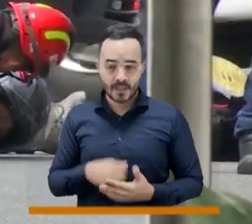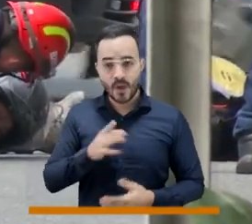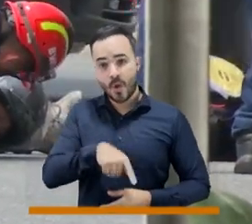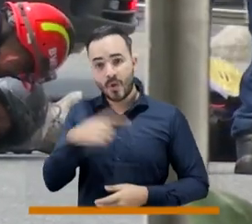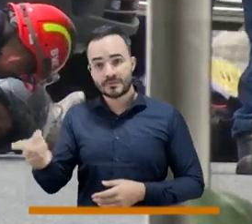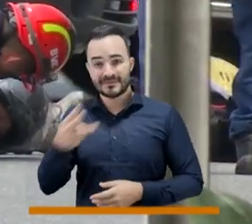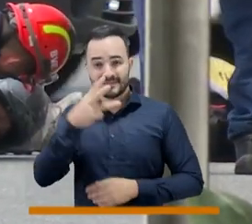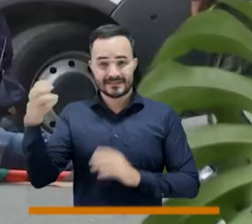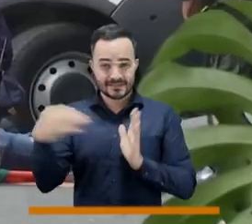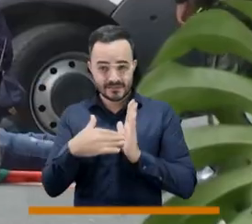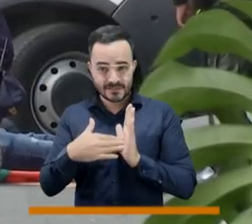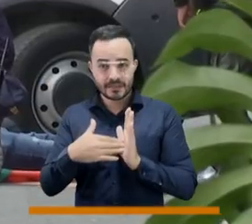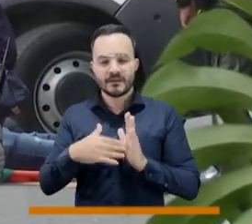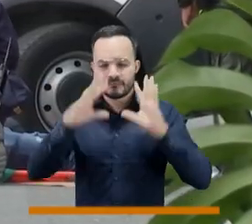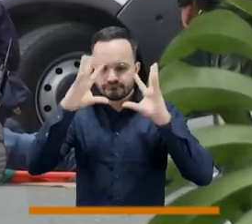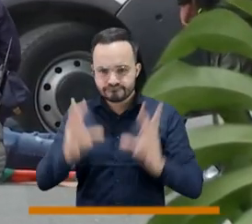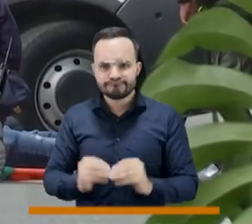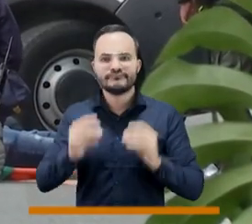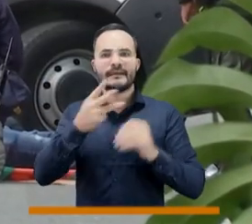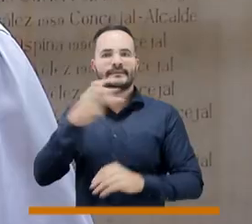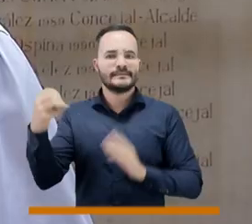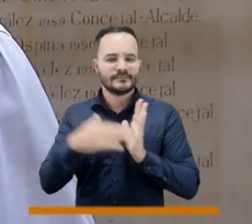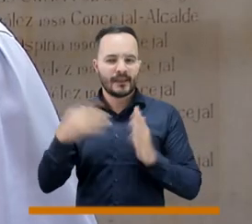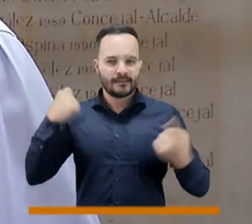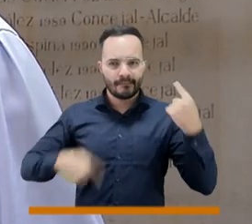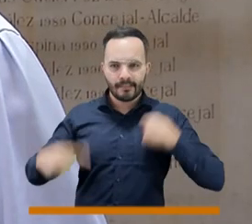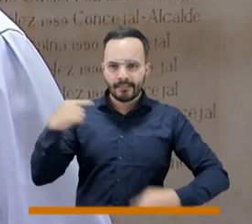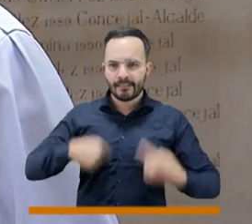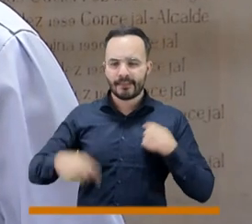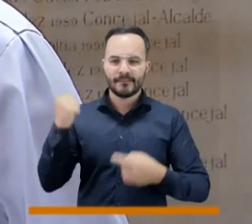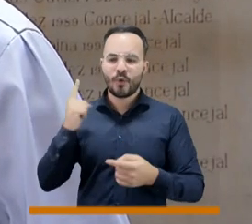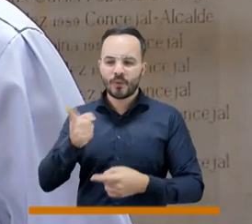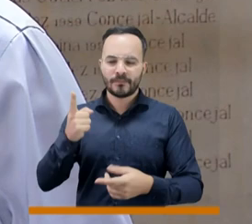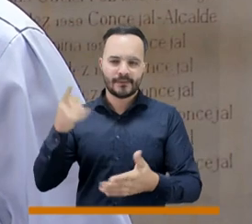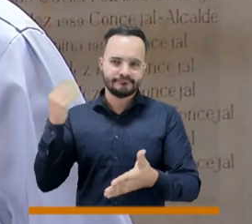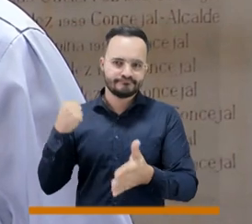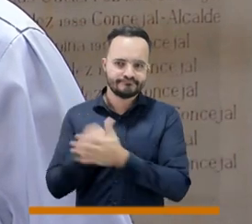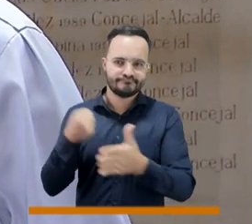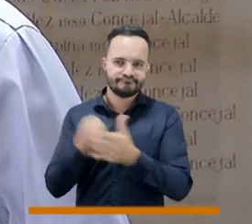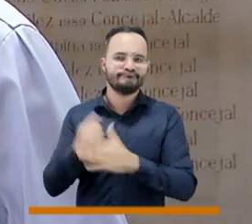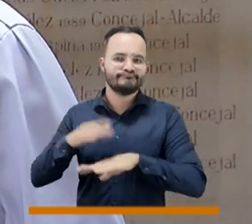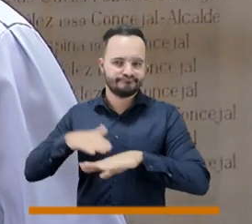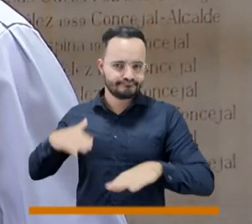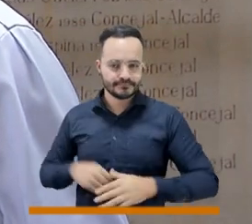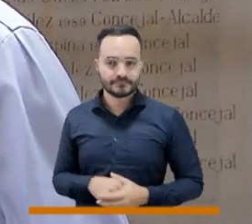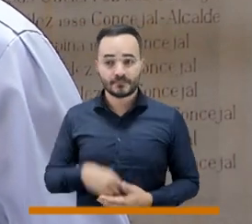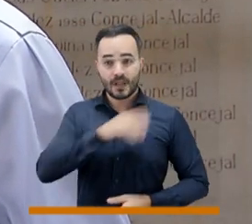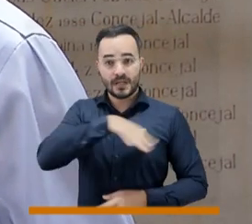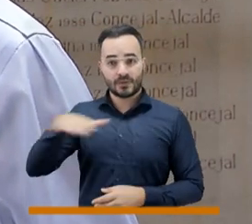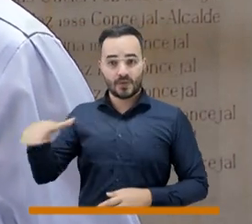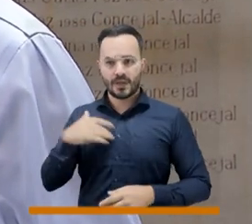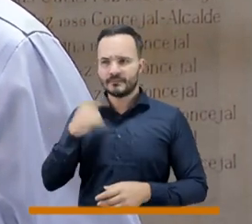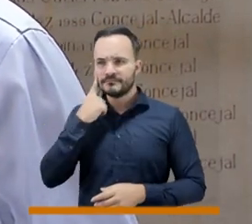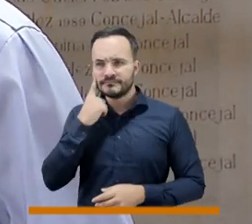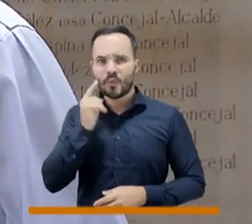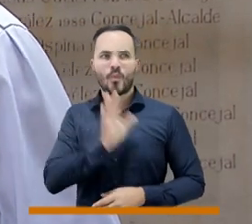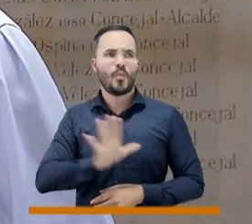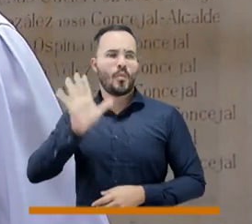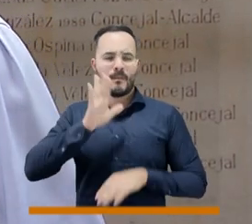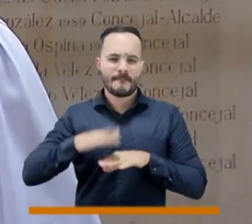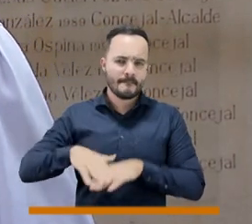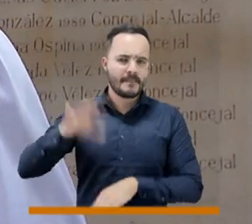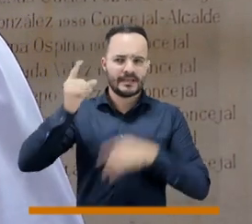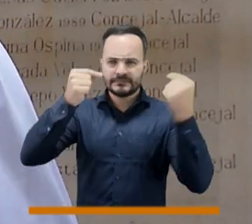salieron lesionados en un incidente de tránsito. Antioquia ocupa el primer puesto en departamentos con más afectación por la siniestralidad